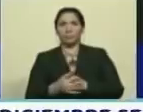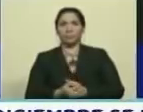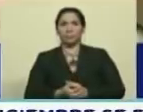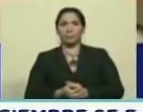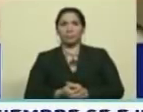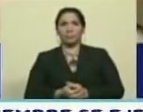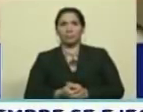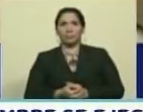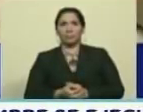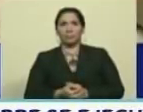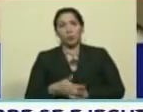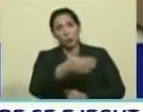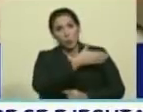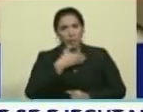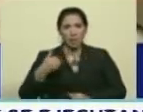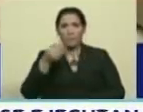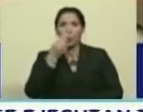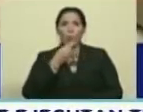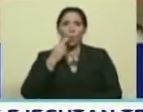Nos queremos comprometer,